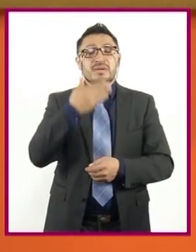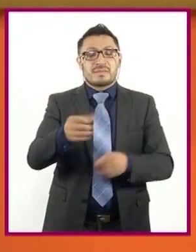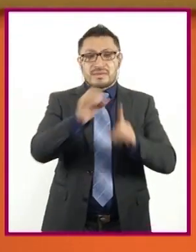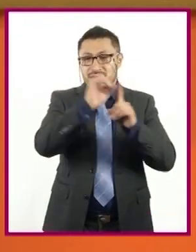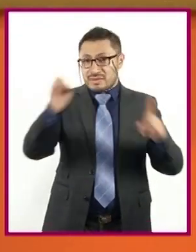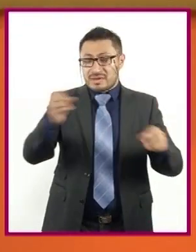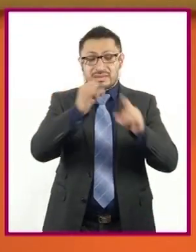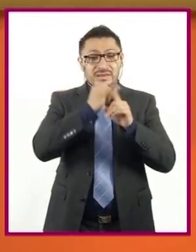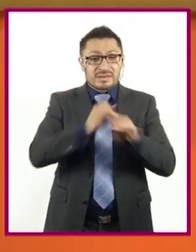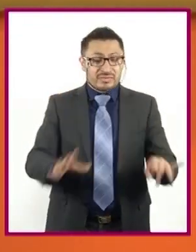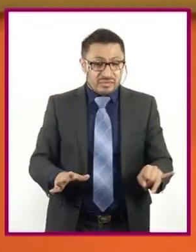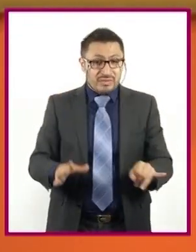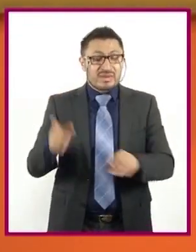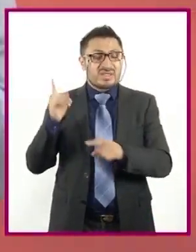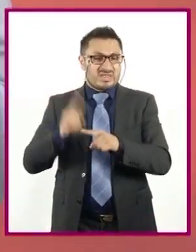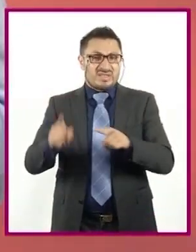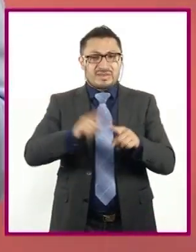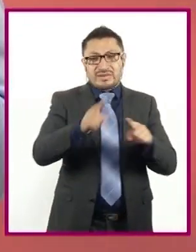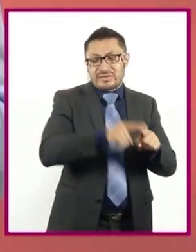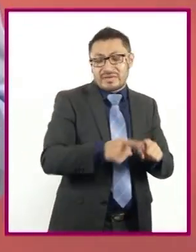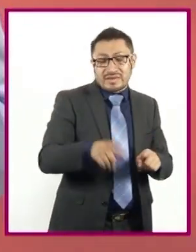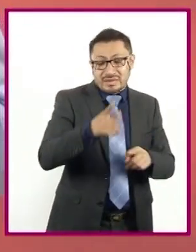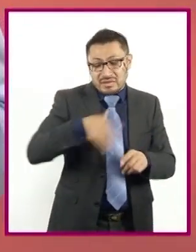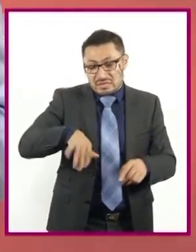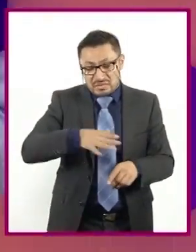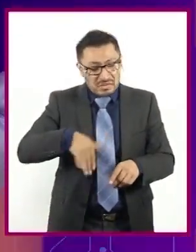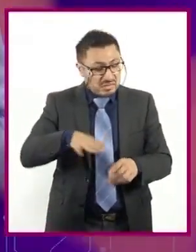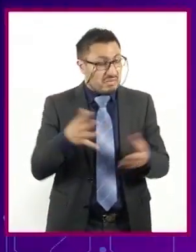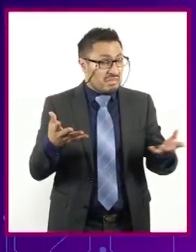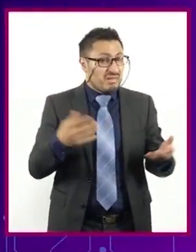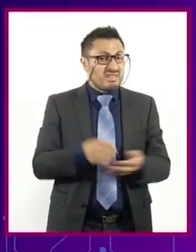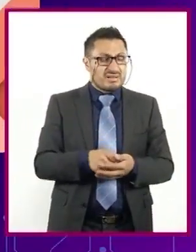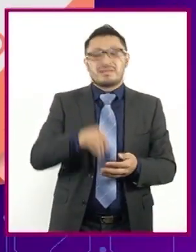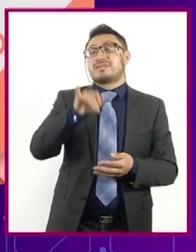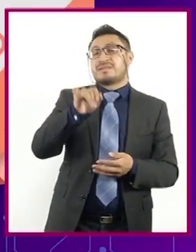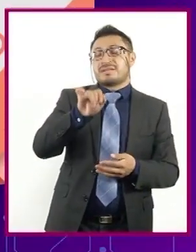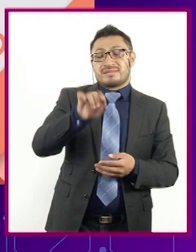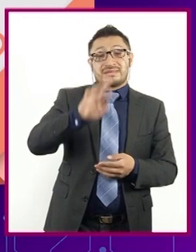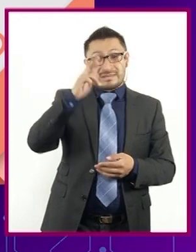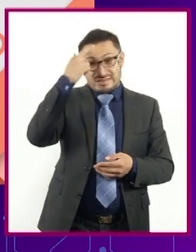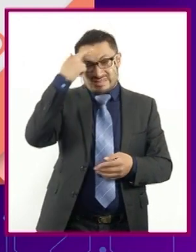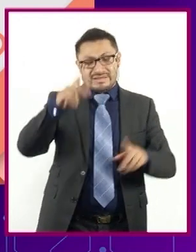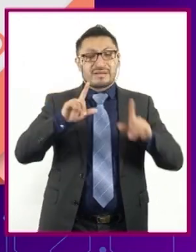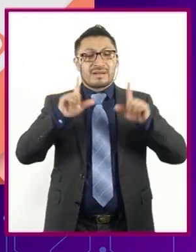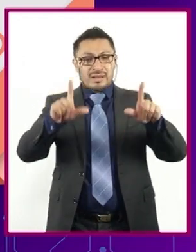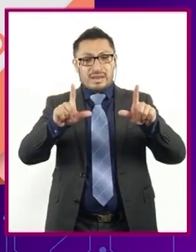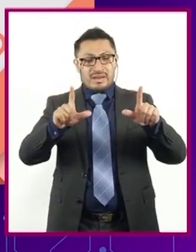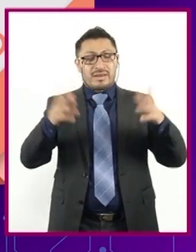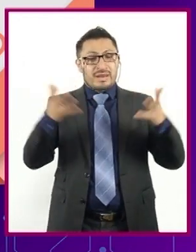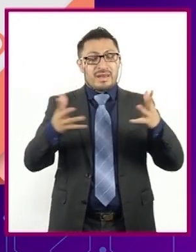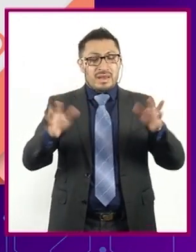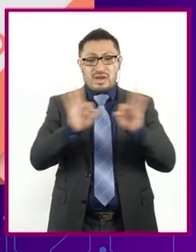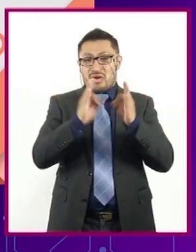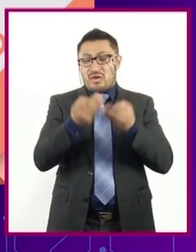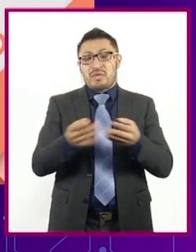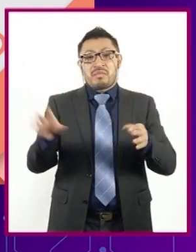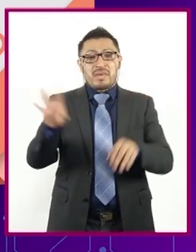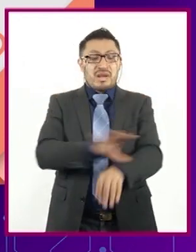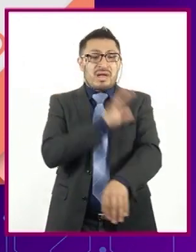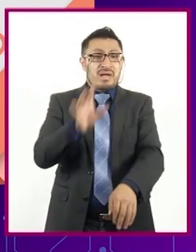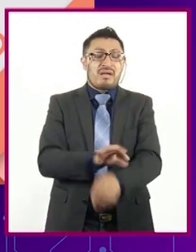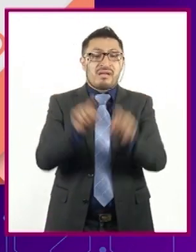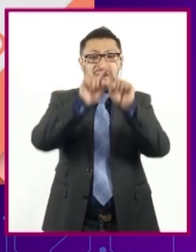en distintas fuentes. Exactamente, Enrique. Recuerden que las fichas se pueden hacer de manera electrónica o